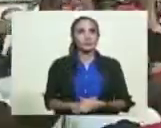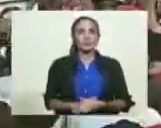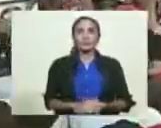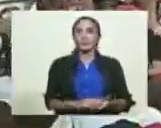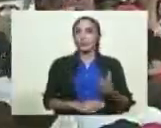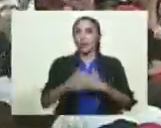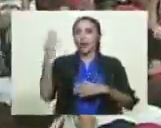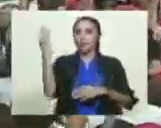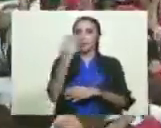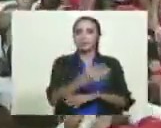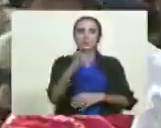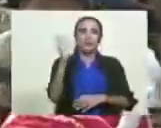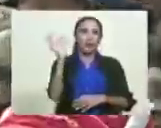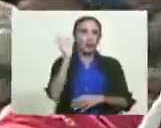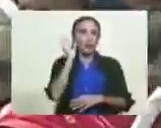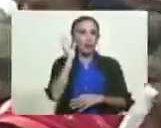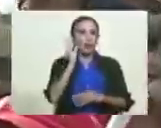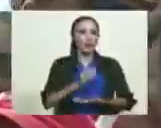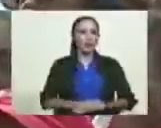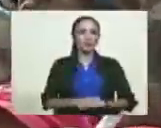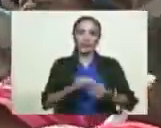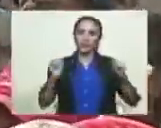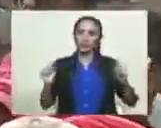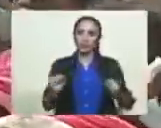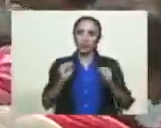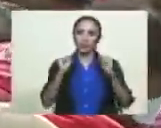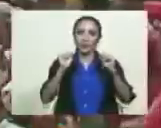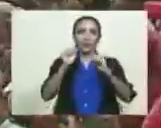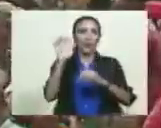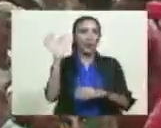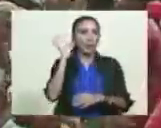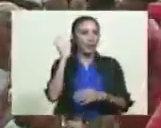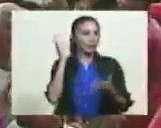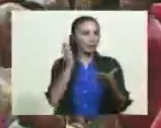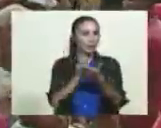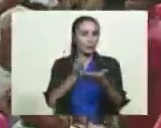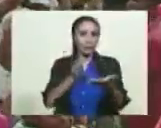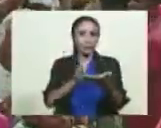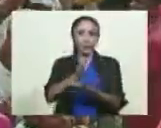¡Ganaron las mujeres! ¡Que vivan las mujeres siempre!